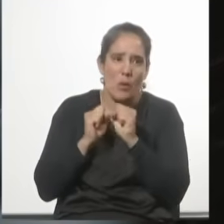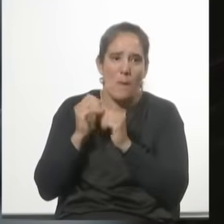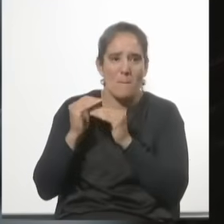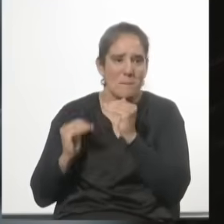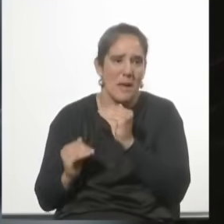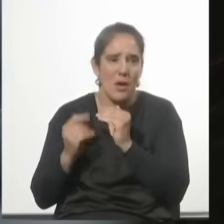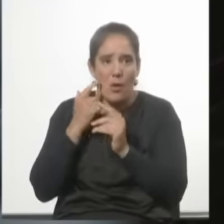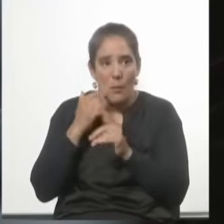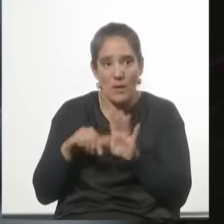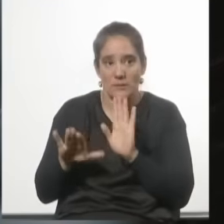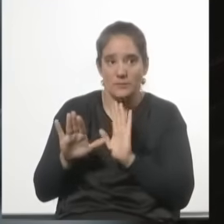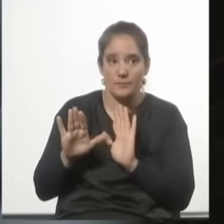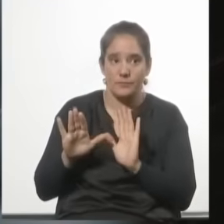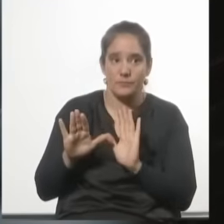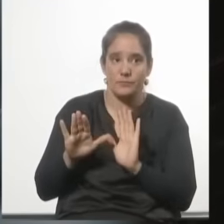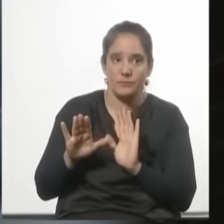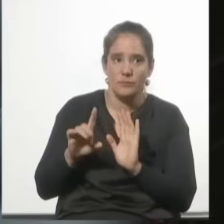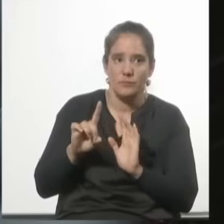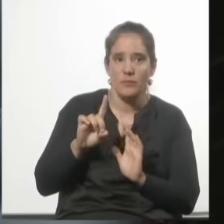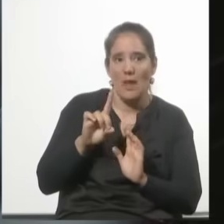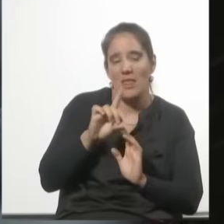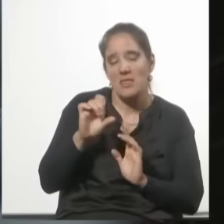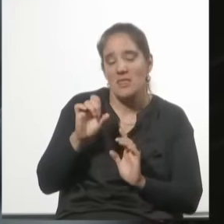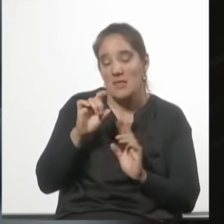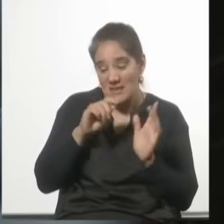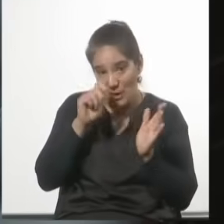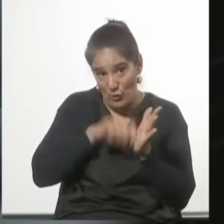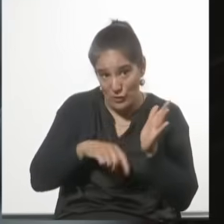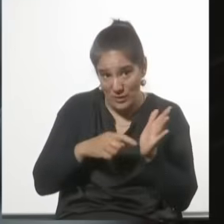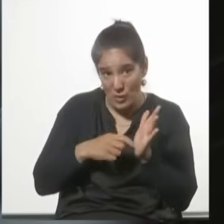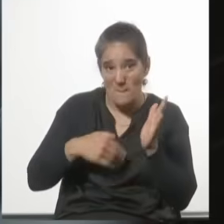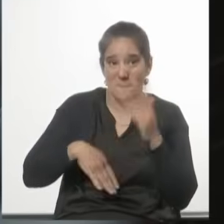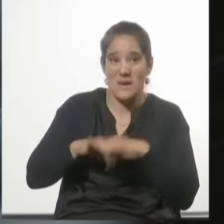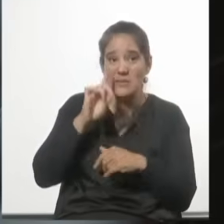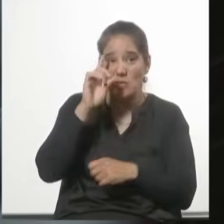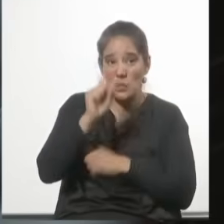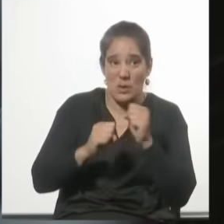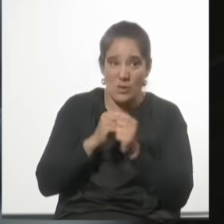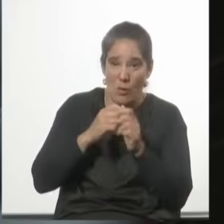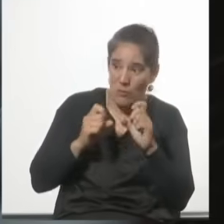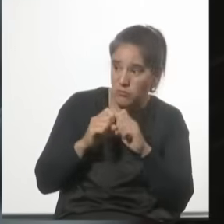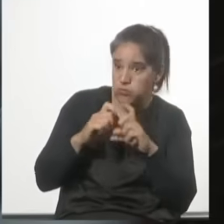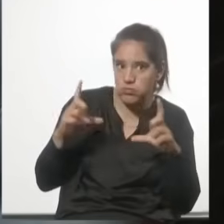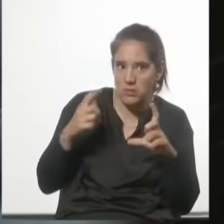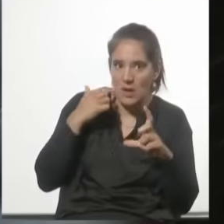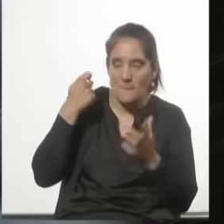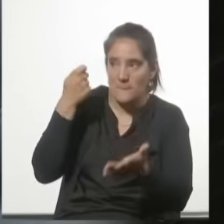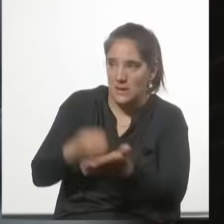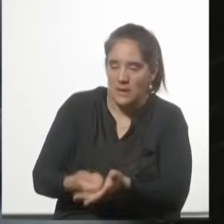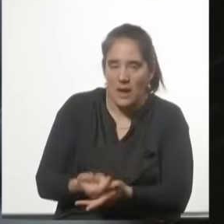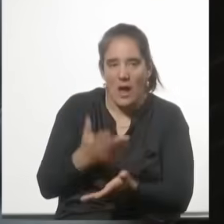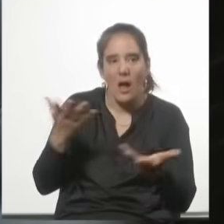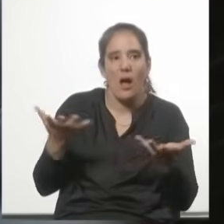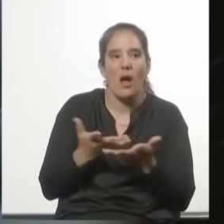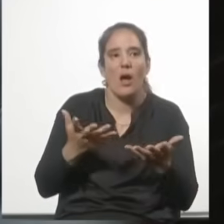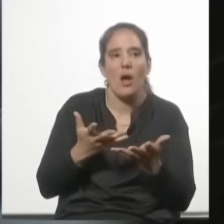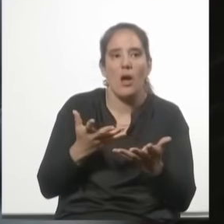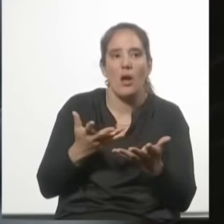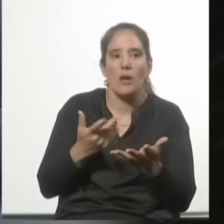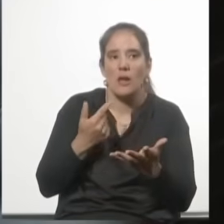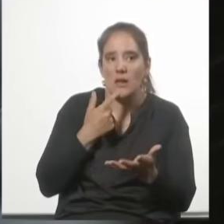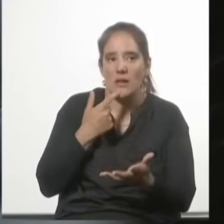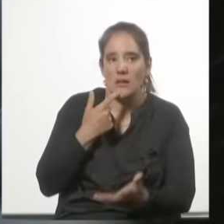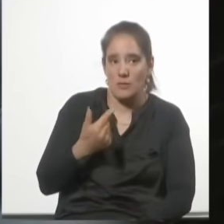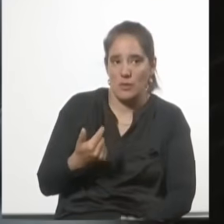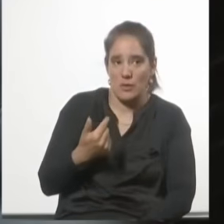al volumen de este contrato, 10 veces superior a la facturación anual de la empresa, recibían ahora una fuerte